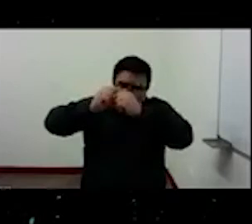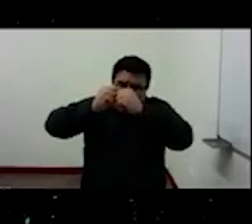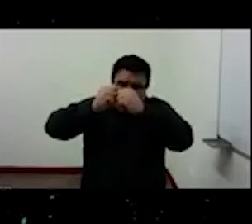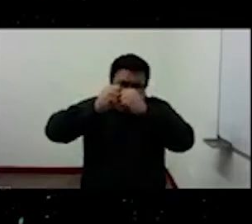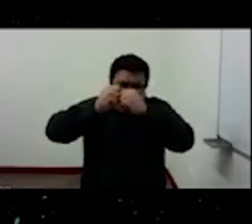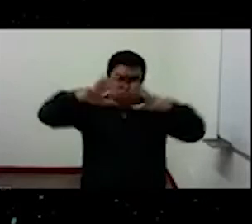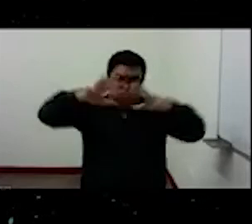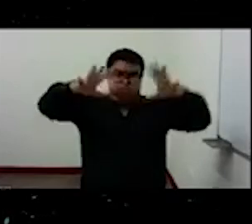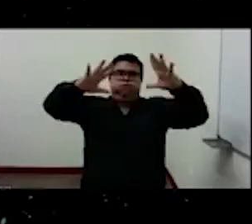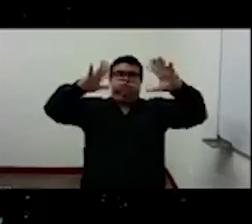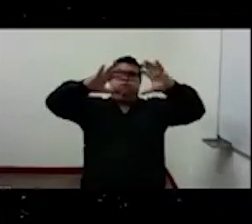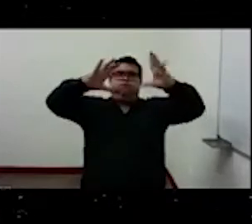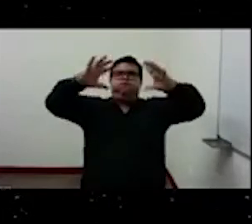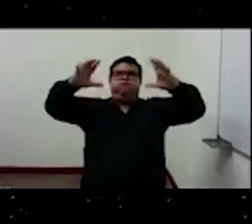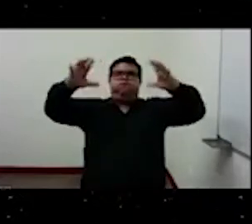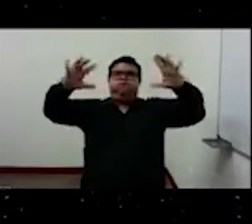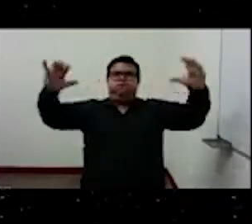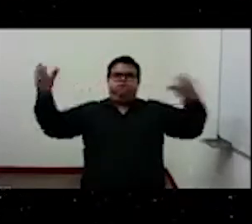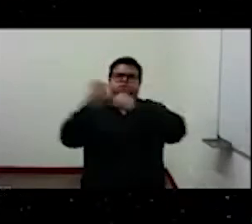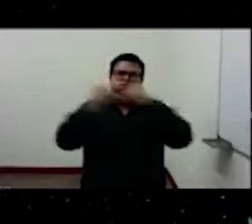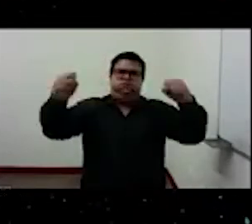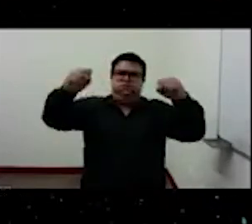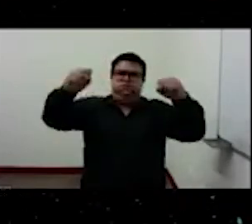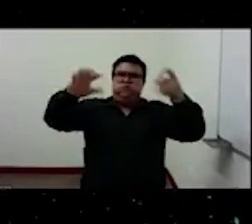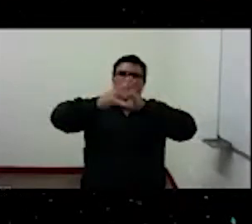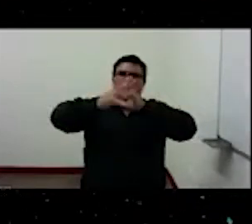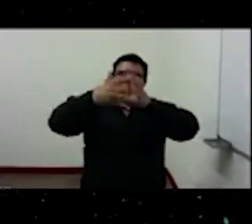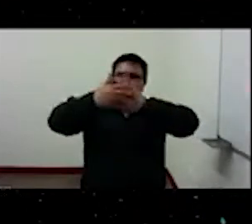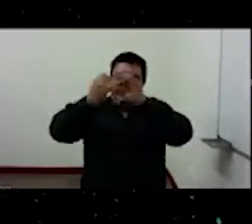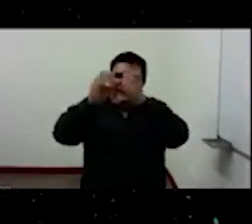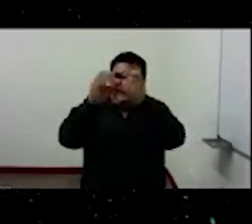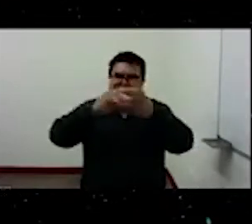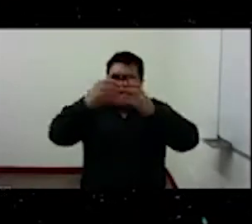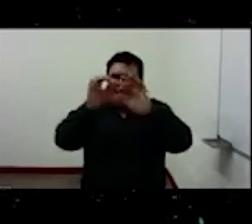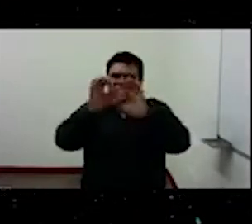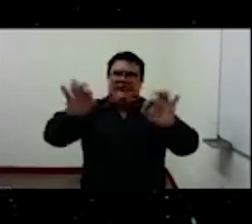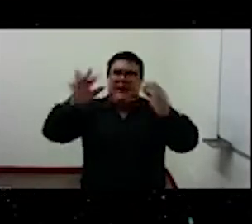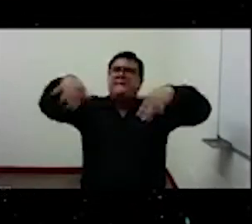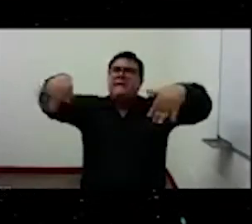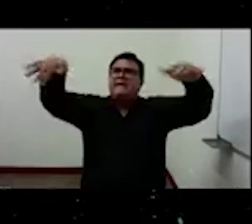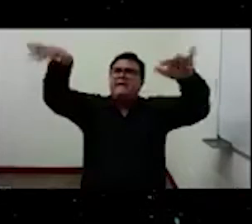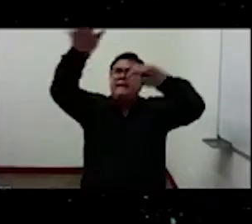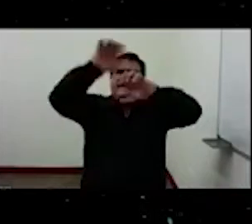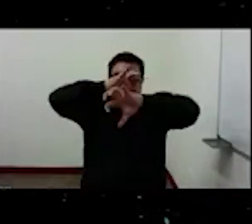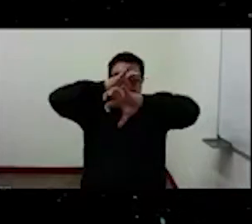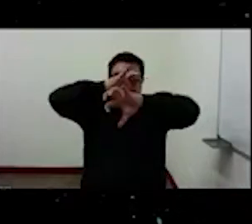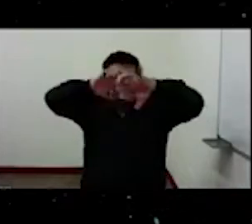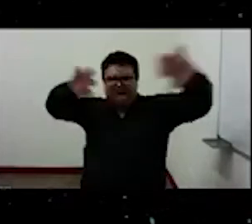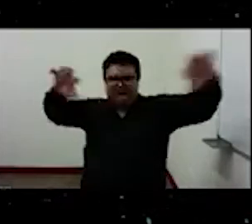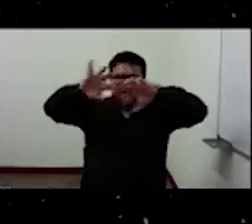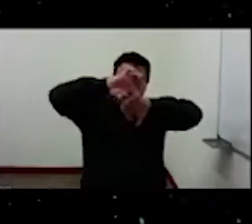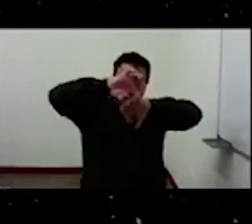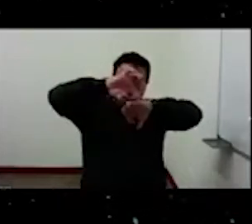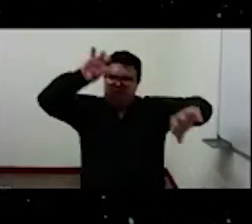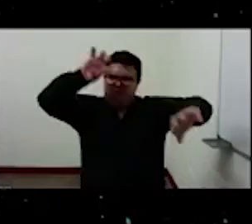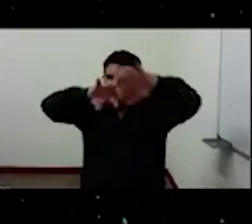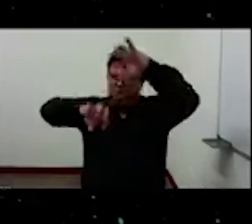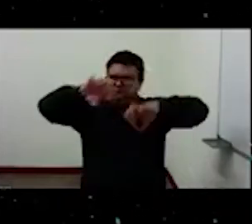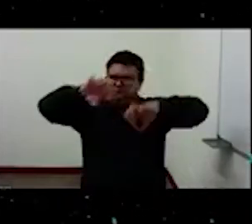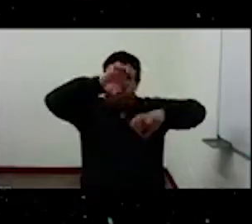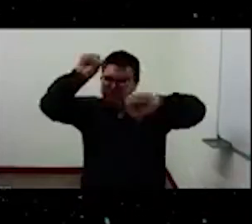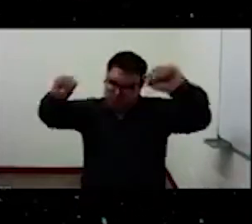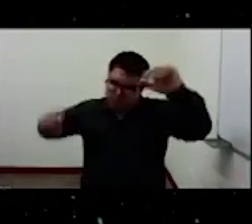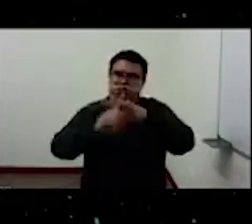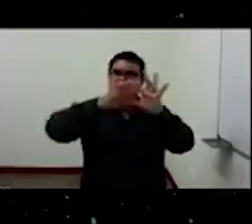pedazos que, a velocidades cósmicas, rasgan el vacío del tiempo y el espacio, dando origen a infinitas líneas